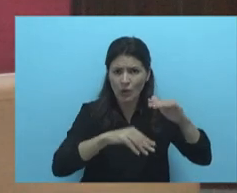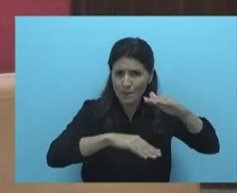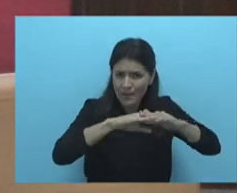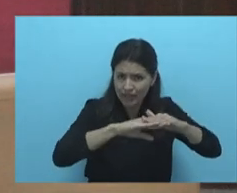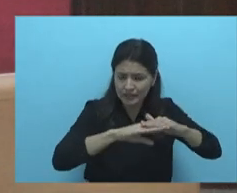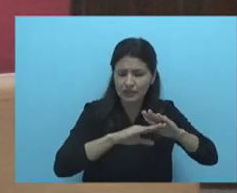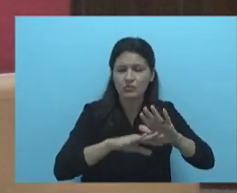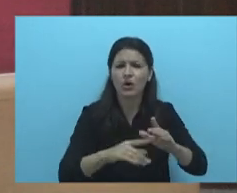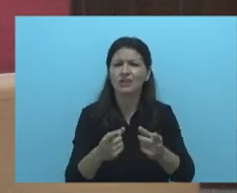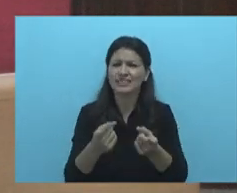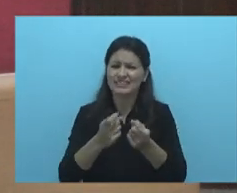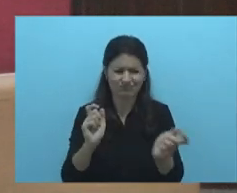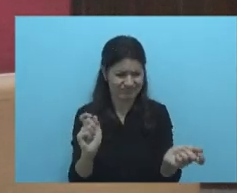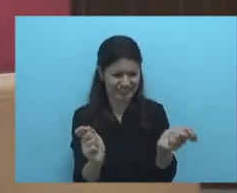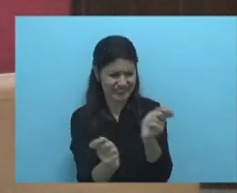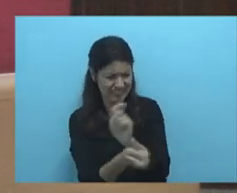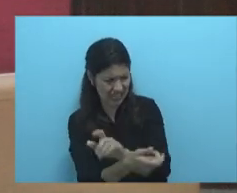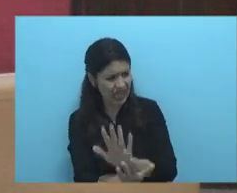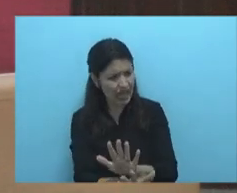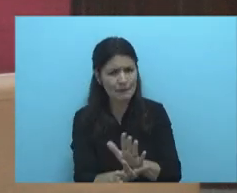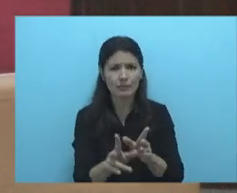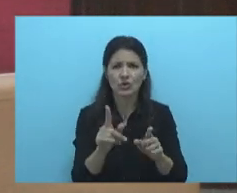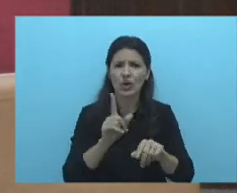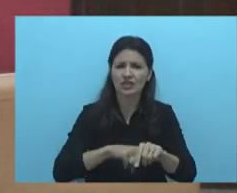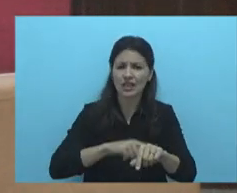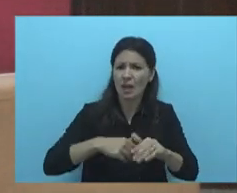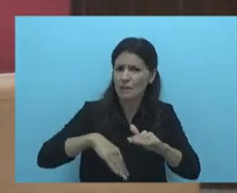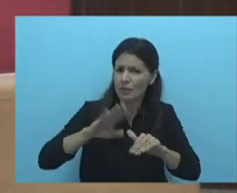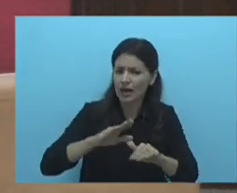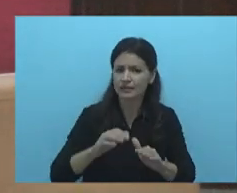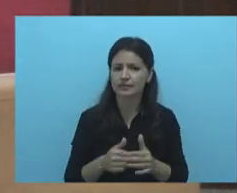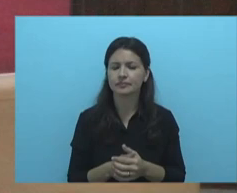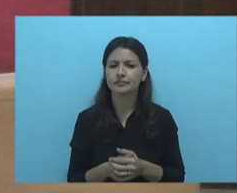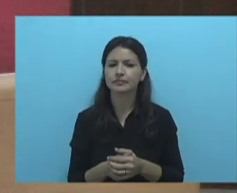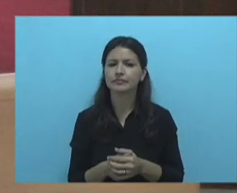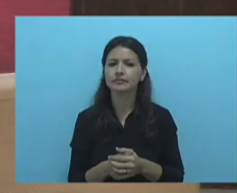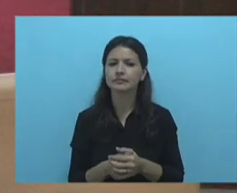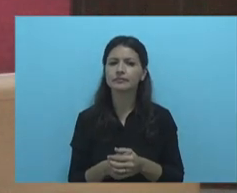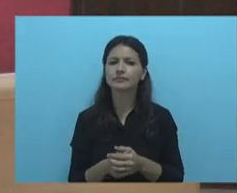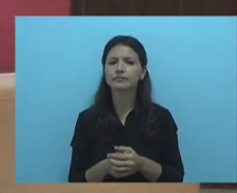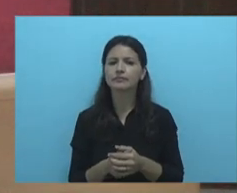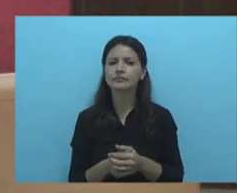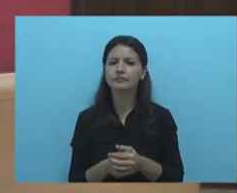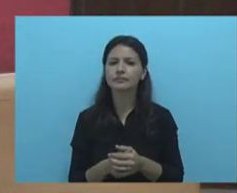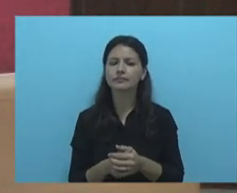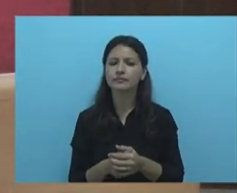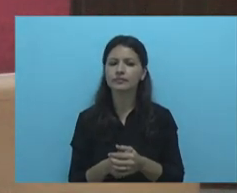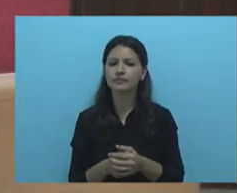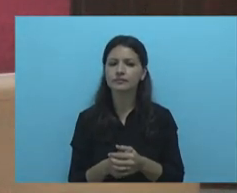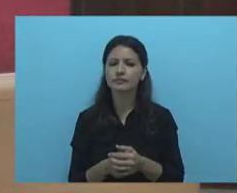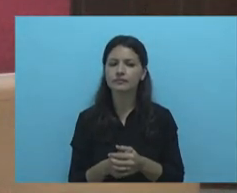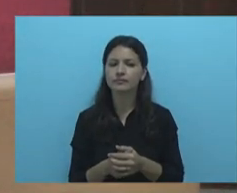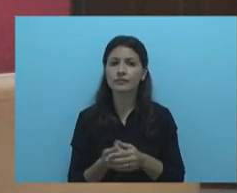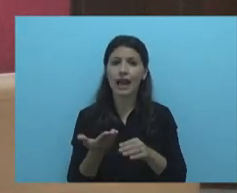medidas, amerita mayor cantidad de tiempo y que no nos olvidemos que esto, hasta que se sacaron los